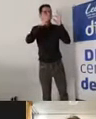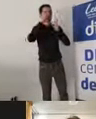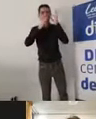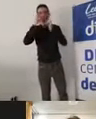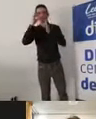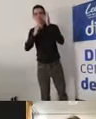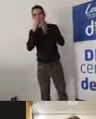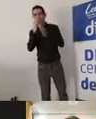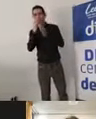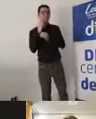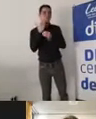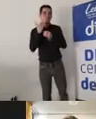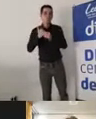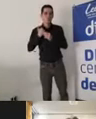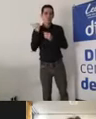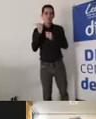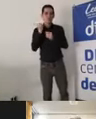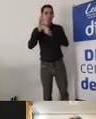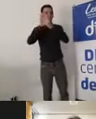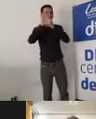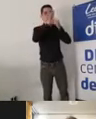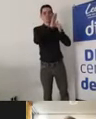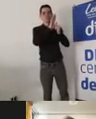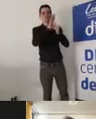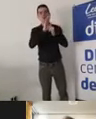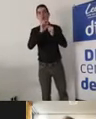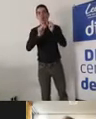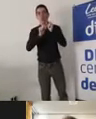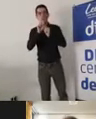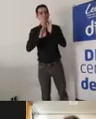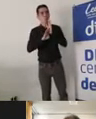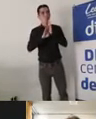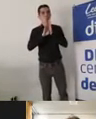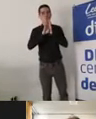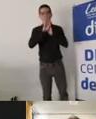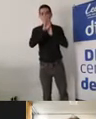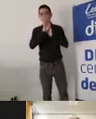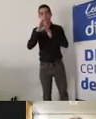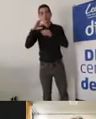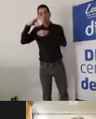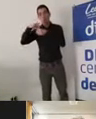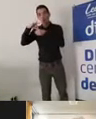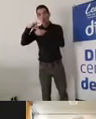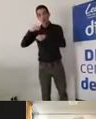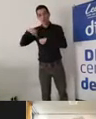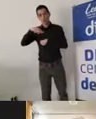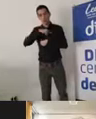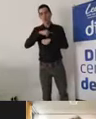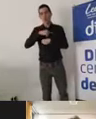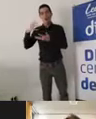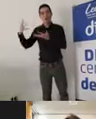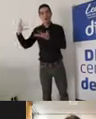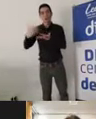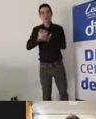campaña bastante victoriosa. Sacamos una de las votaciones más históricas en la capital del país con 8 millones de